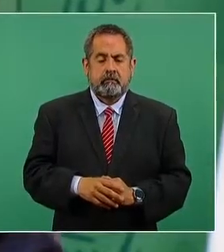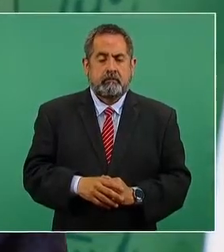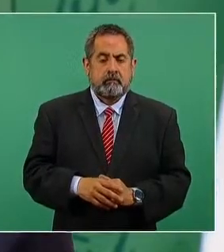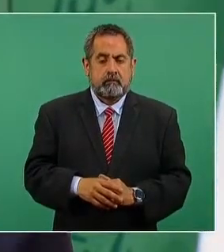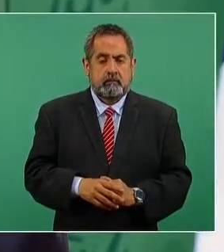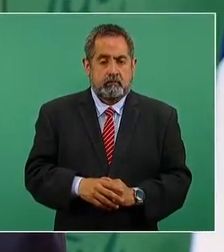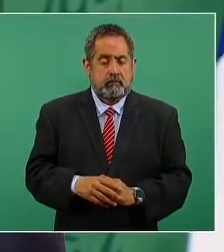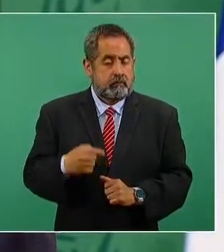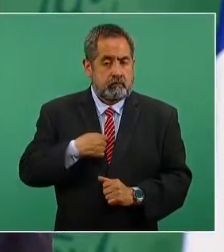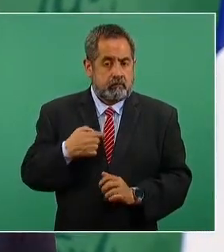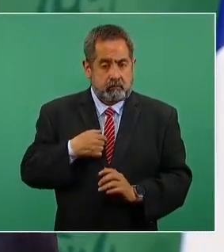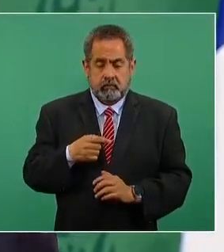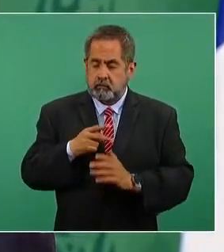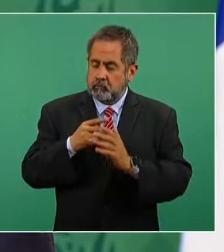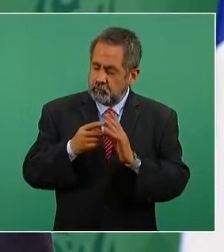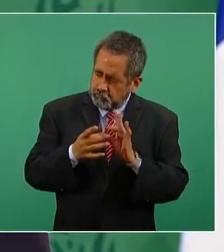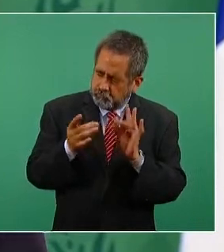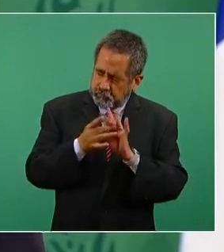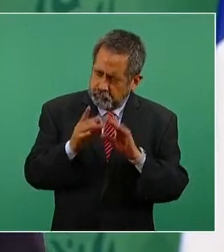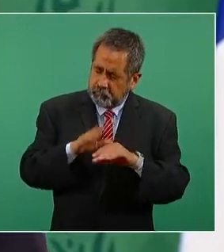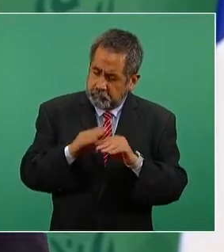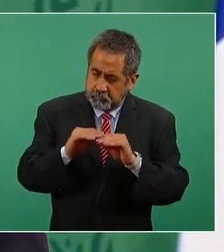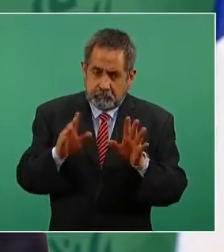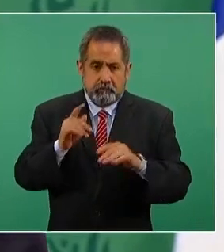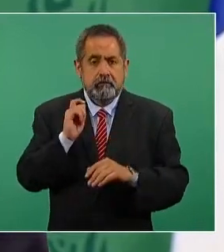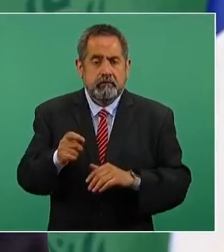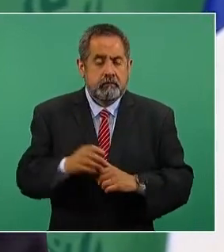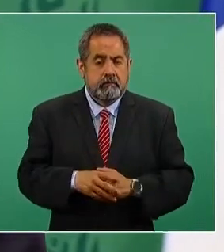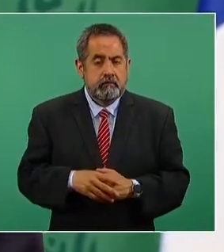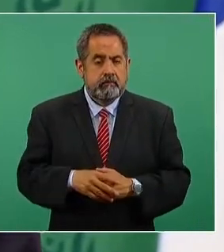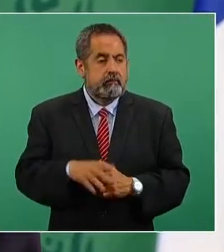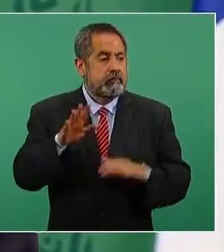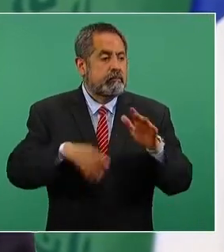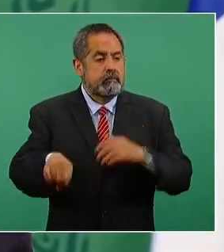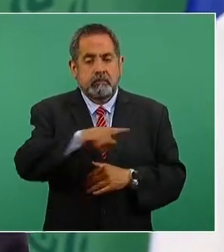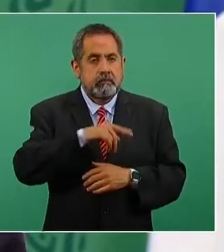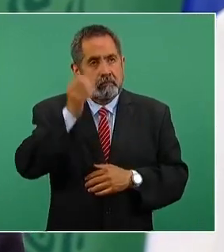Yo lo subrayo porque se olvida